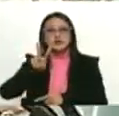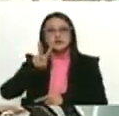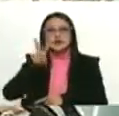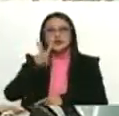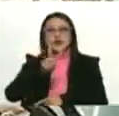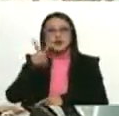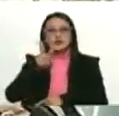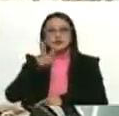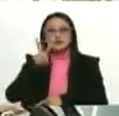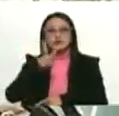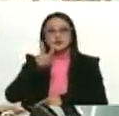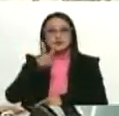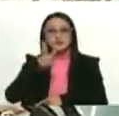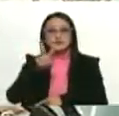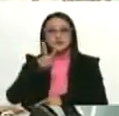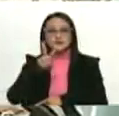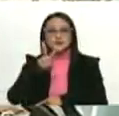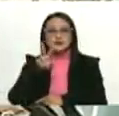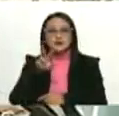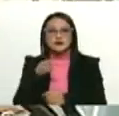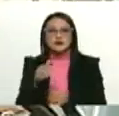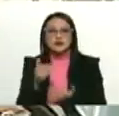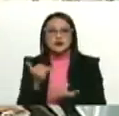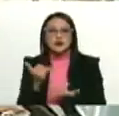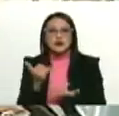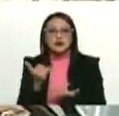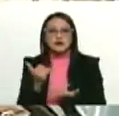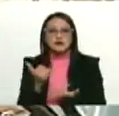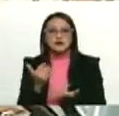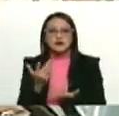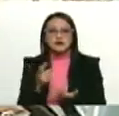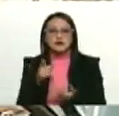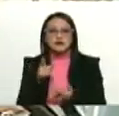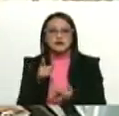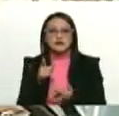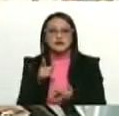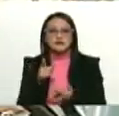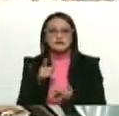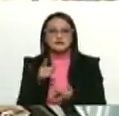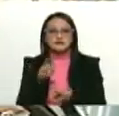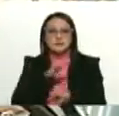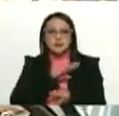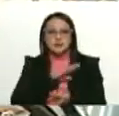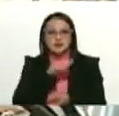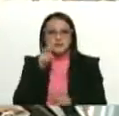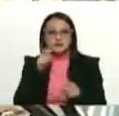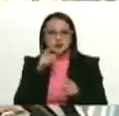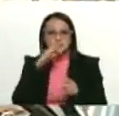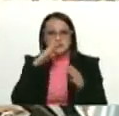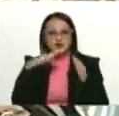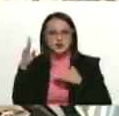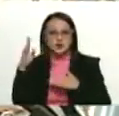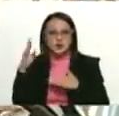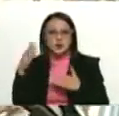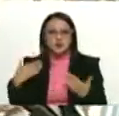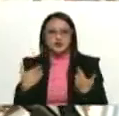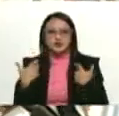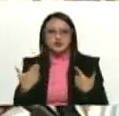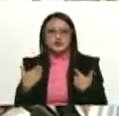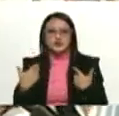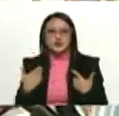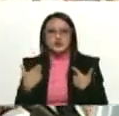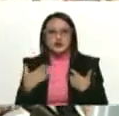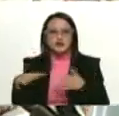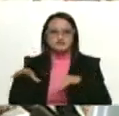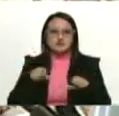122 de estos casos, la mayoría de los cuales consisten en la restitución de las propiedades a las personas mayores que sufrieron la ocupación